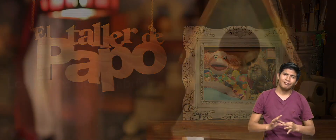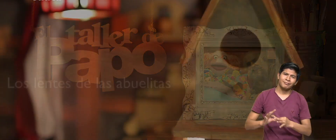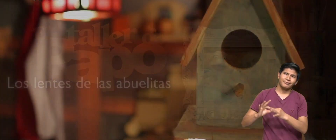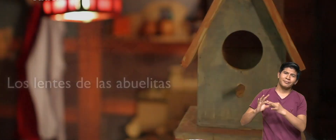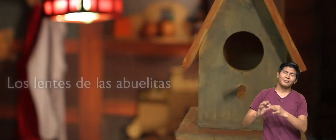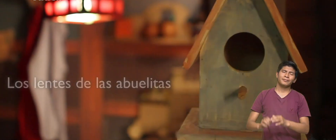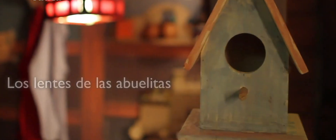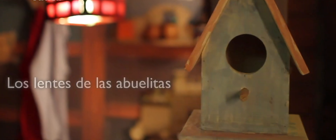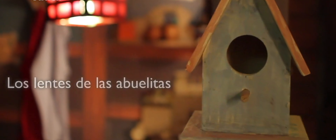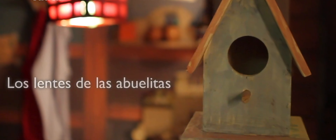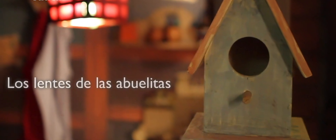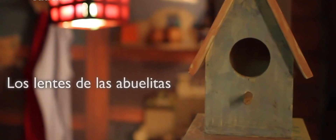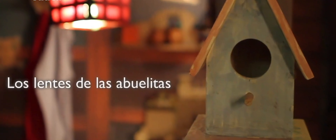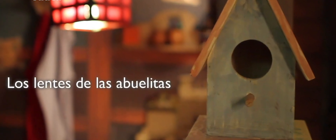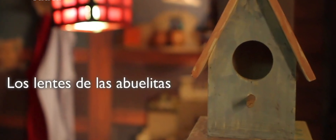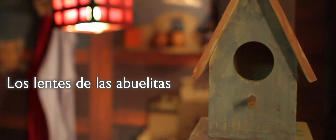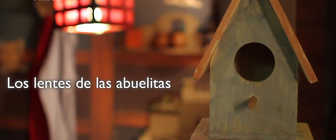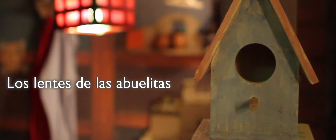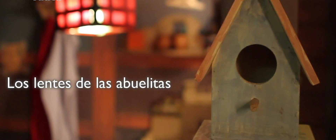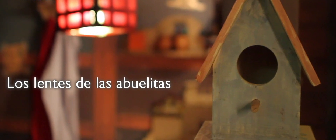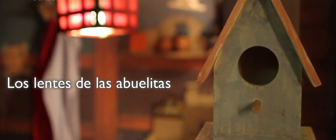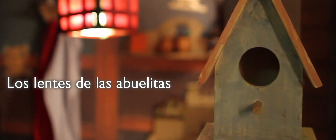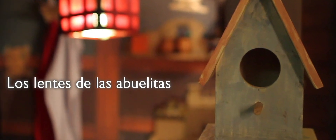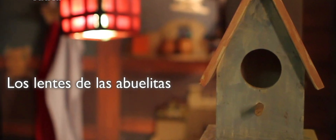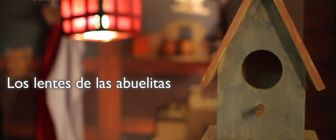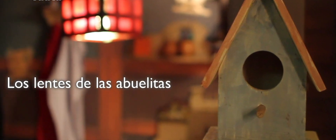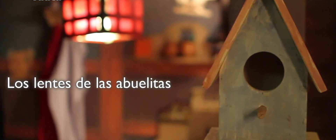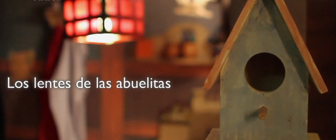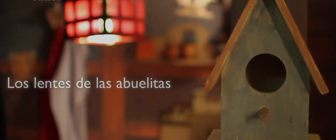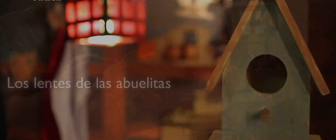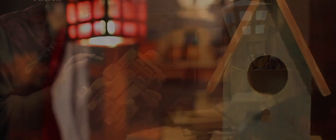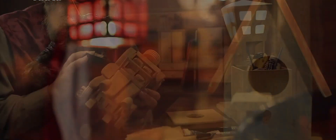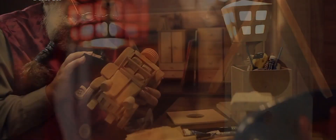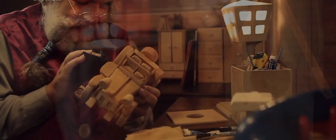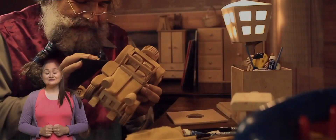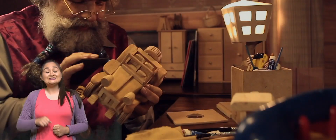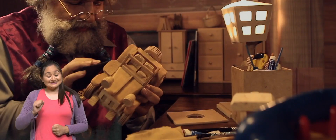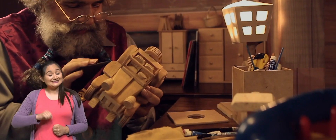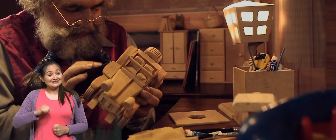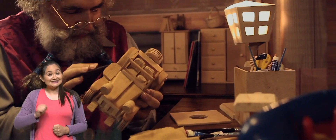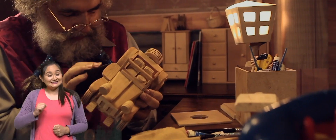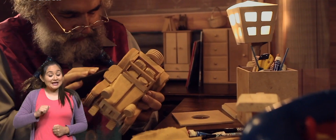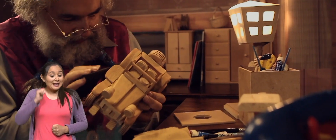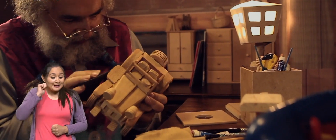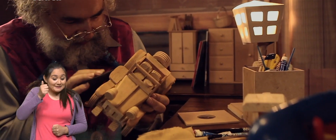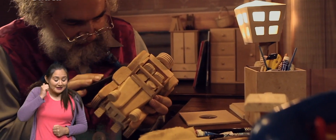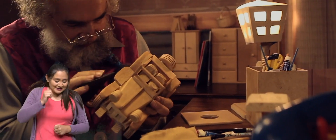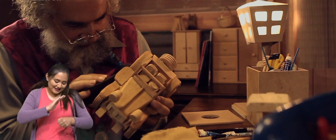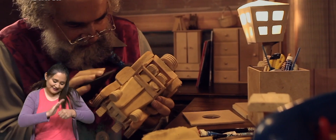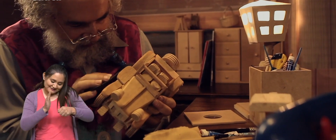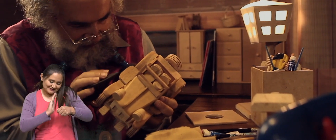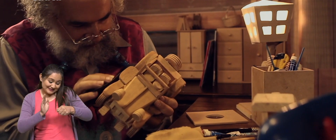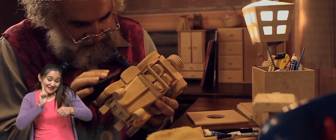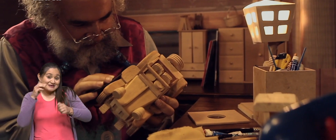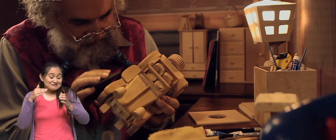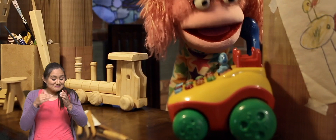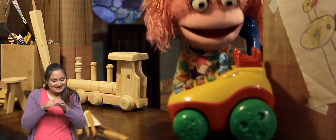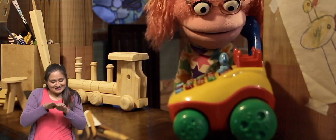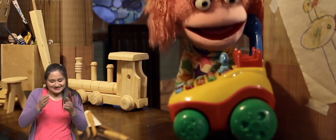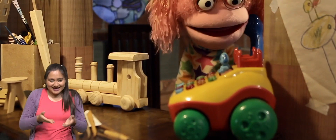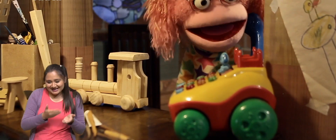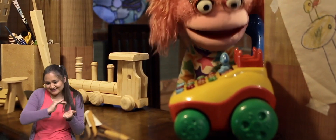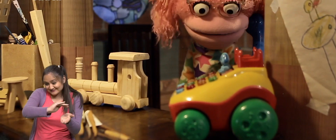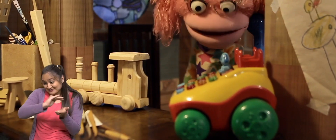narrar. Hoy presentamos los lentes de las abuelitas. Sí, señor. Mañana le mandaré las